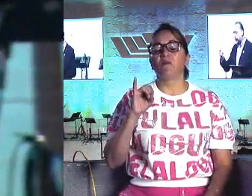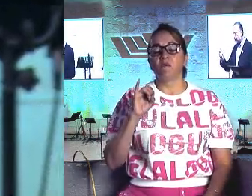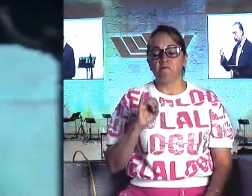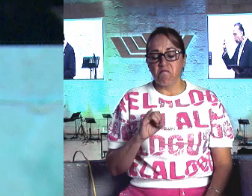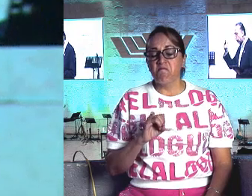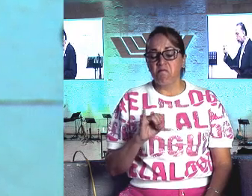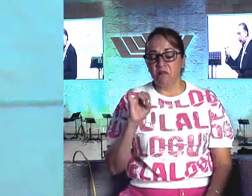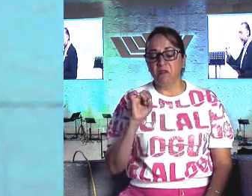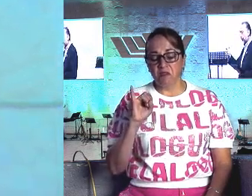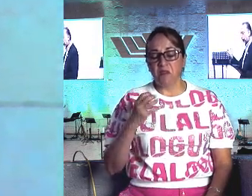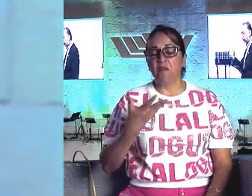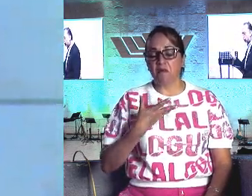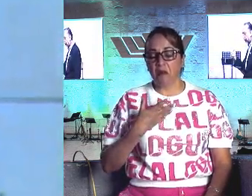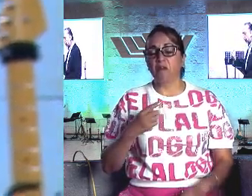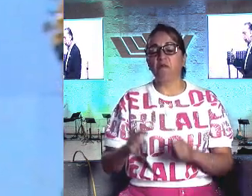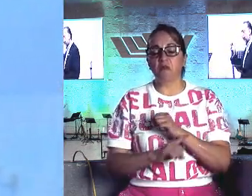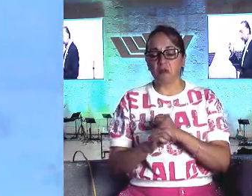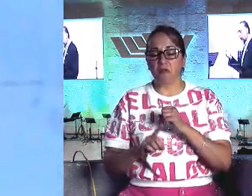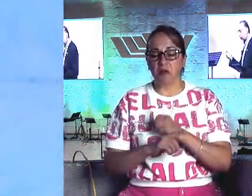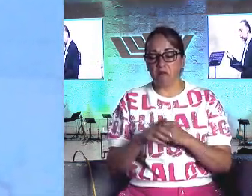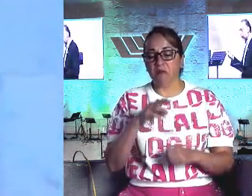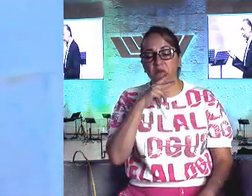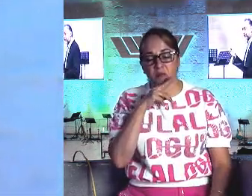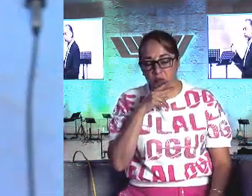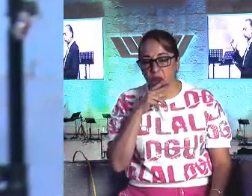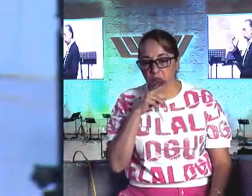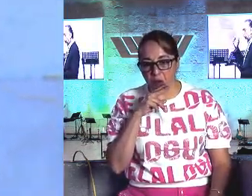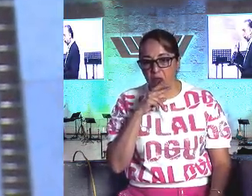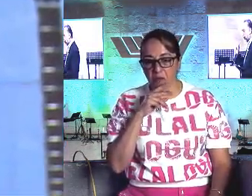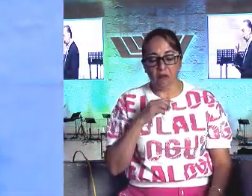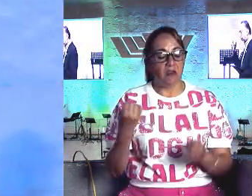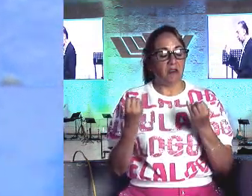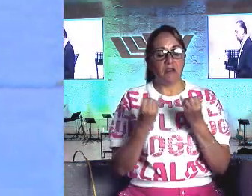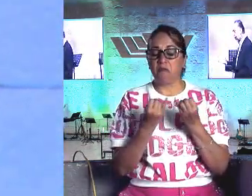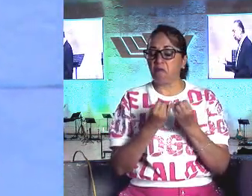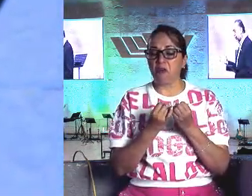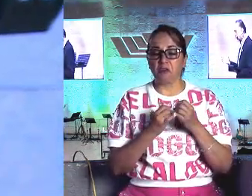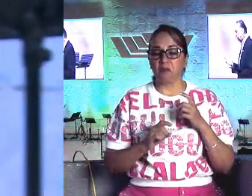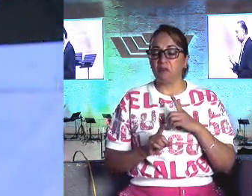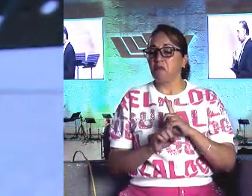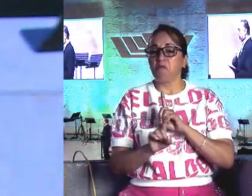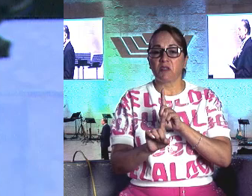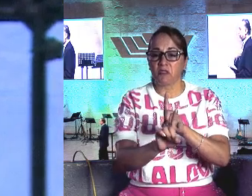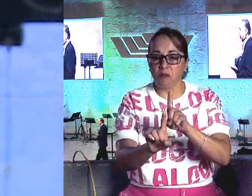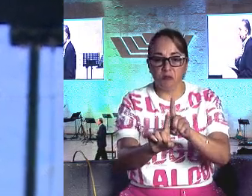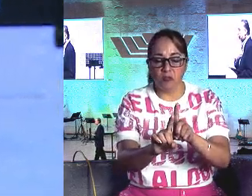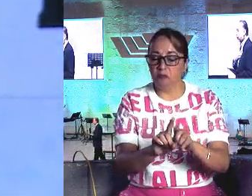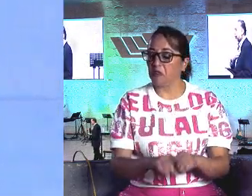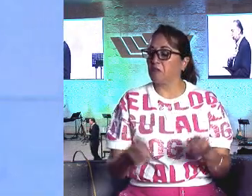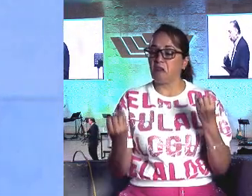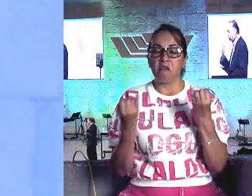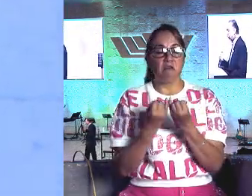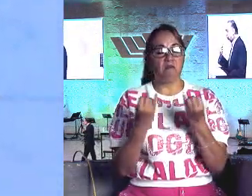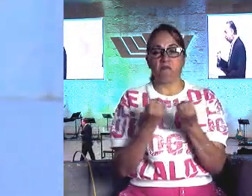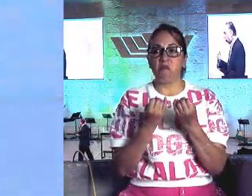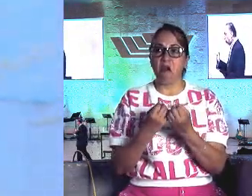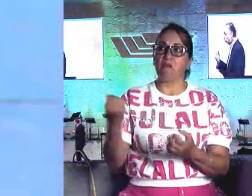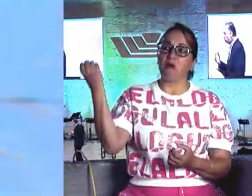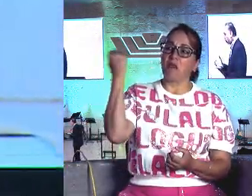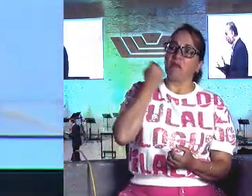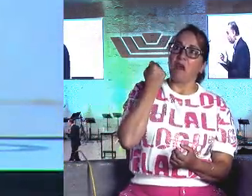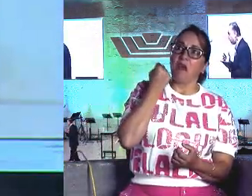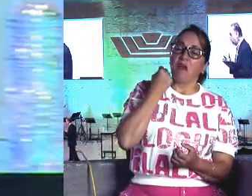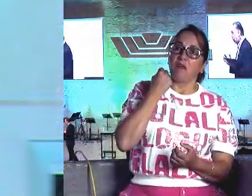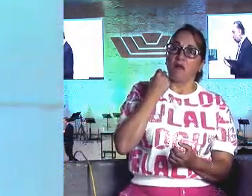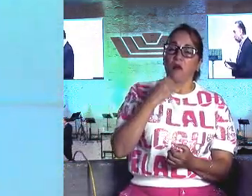angustias, estoy en medio de aflicciones, estoy en medio de persecuciones, me quieren matar. Imagínate vivir bajo esa presión